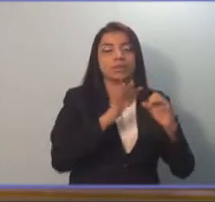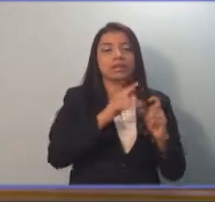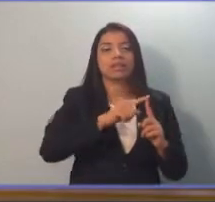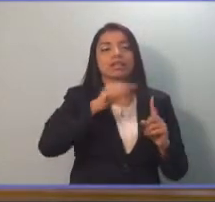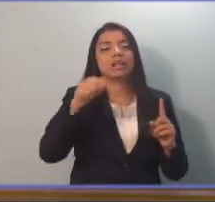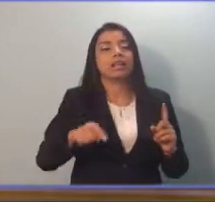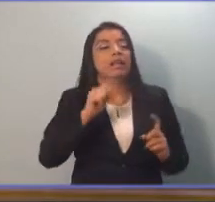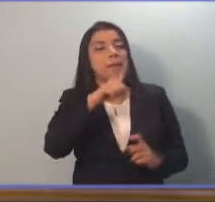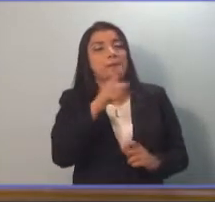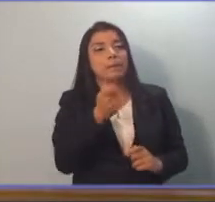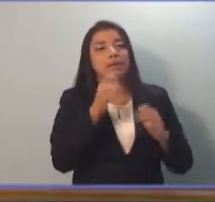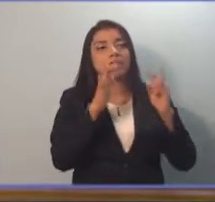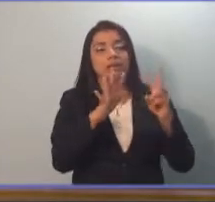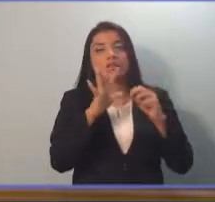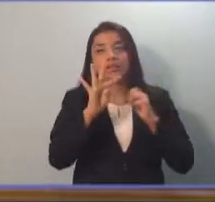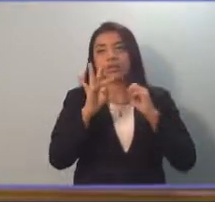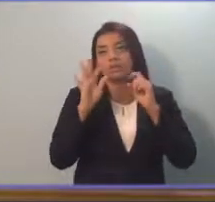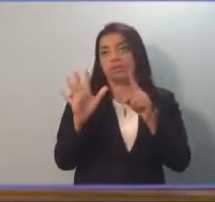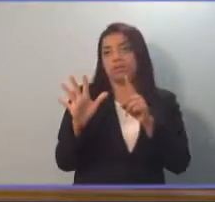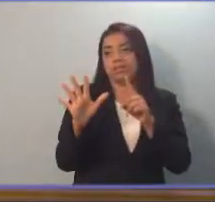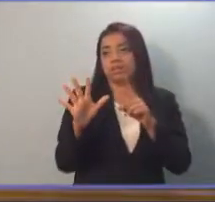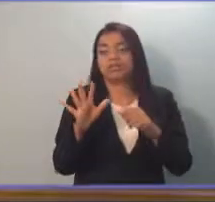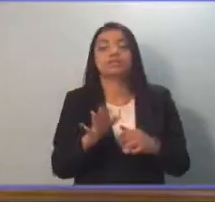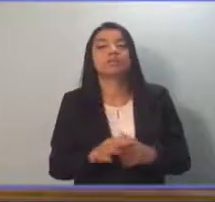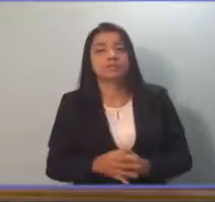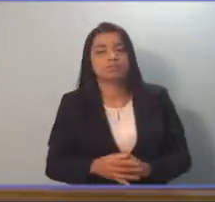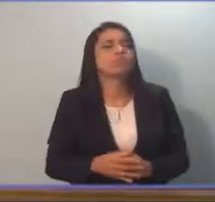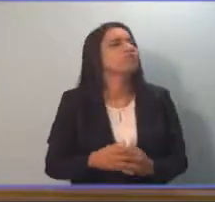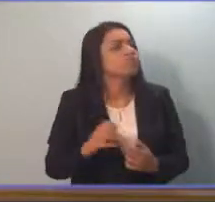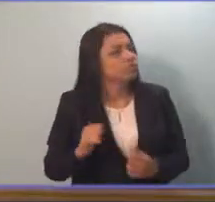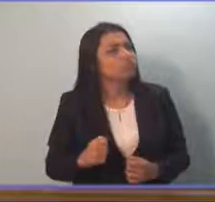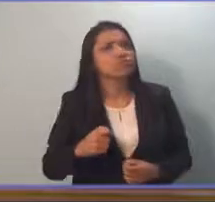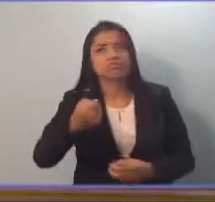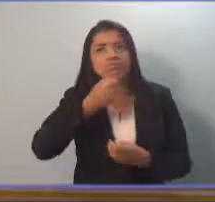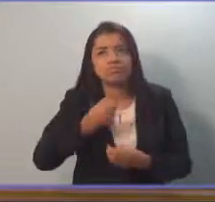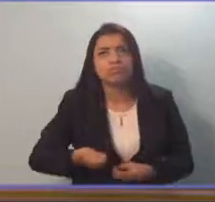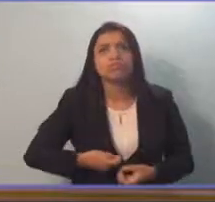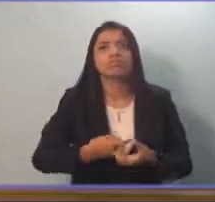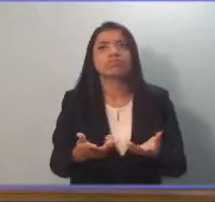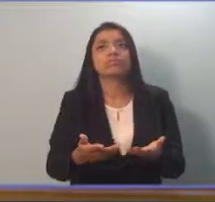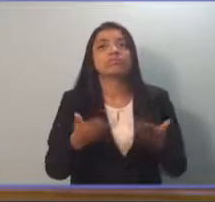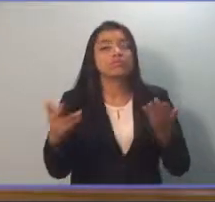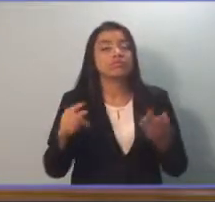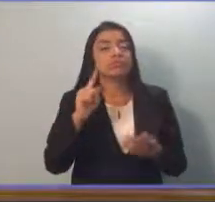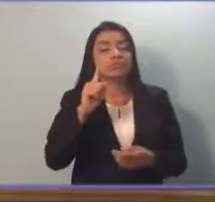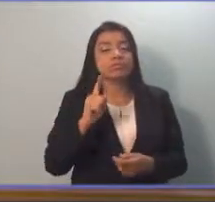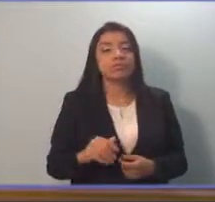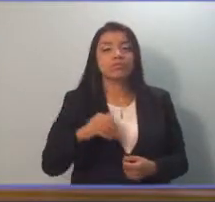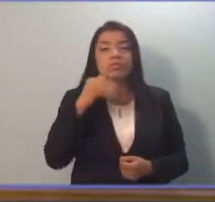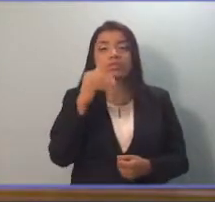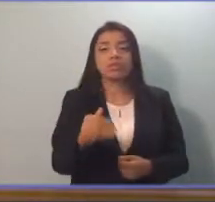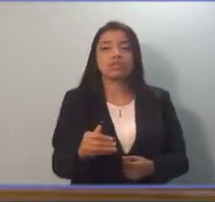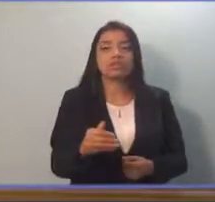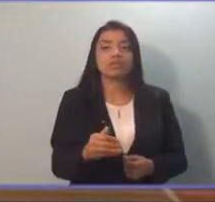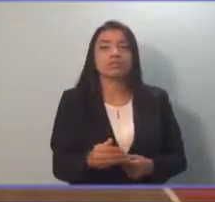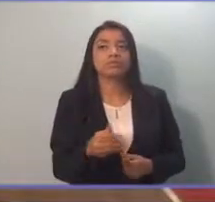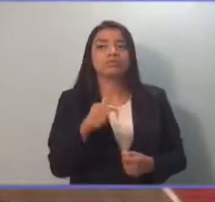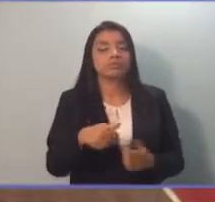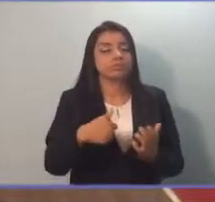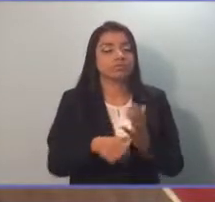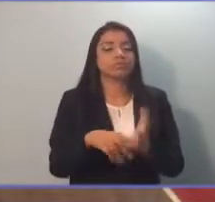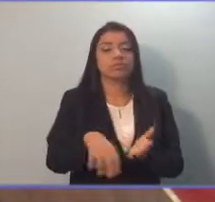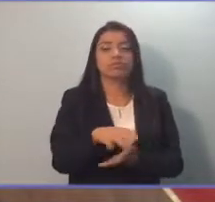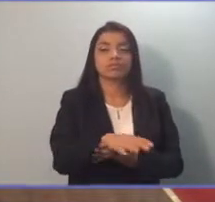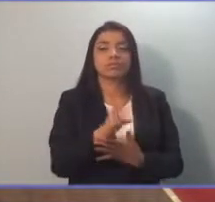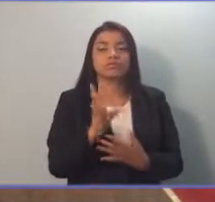de 1.746, podemos informar que en el primer año estos municipios de